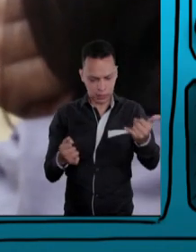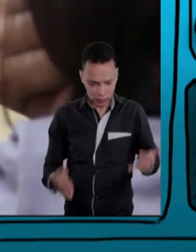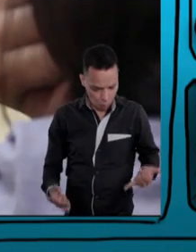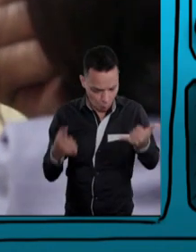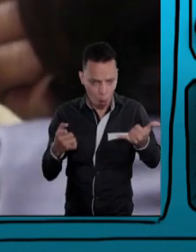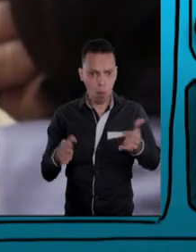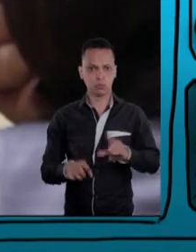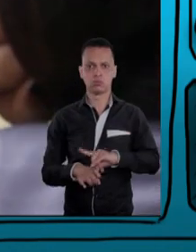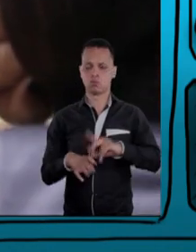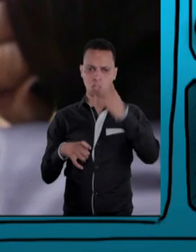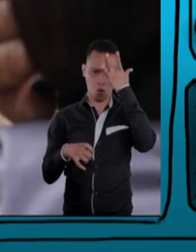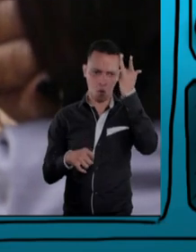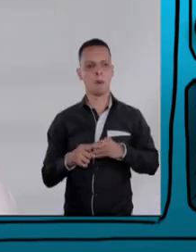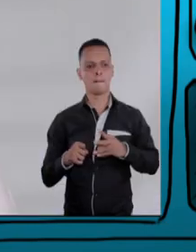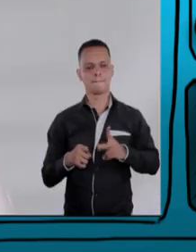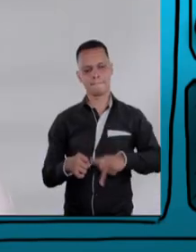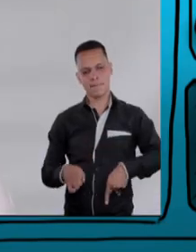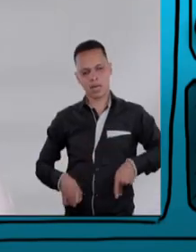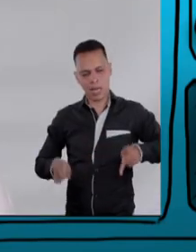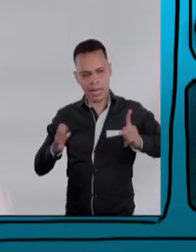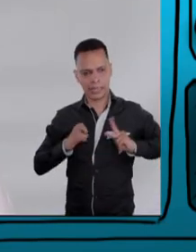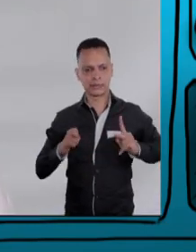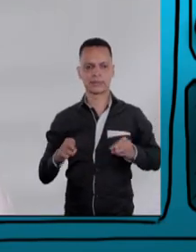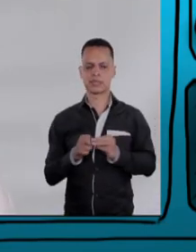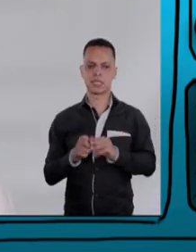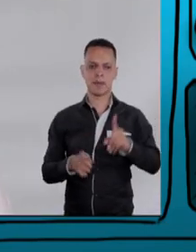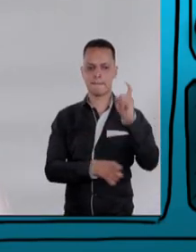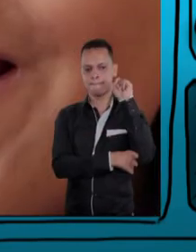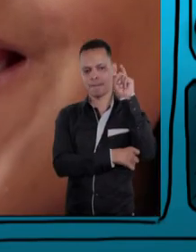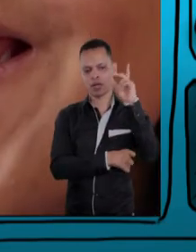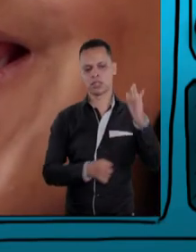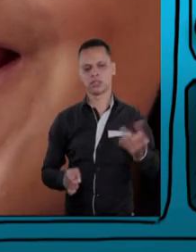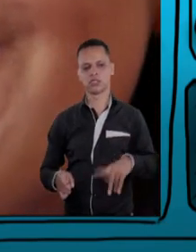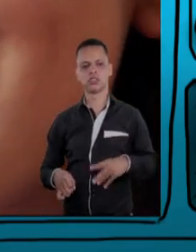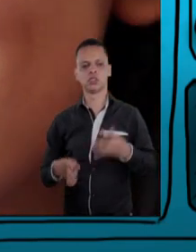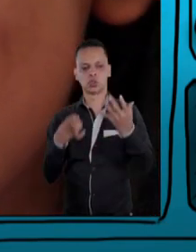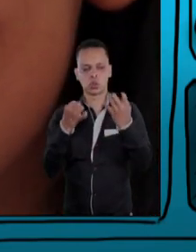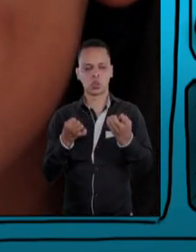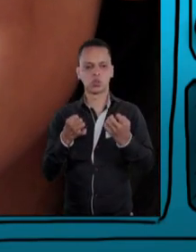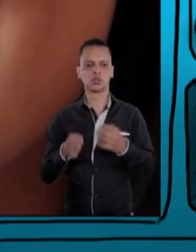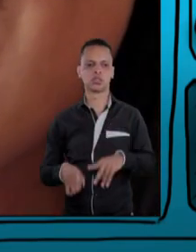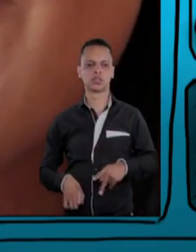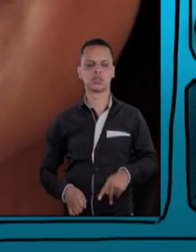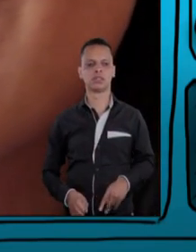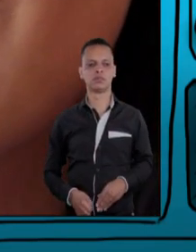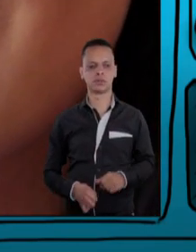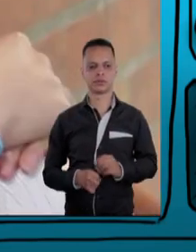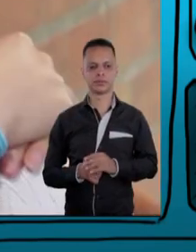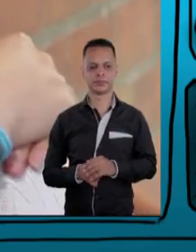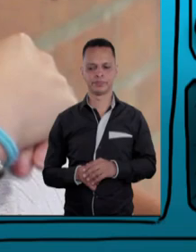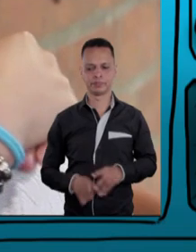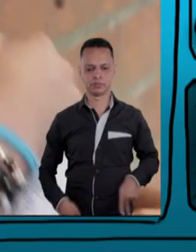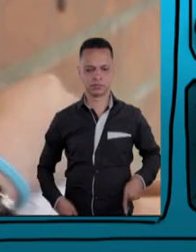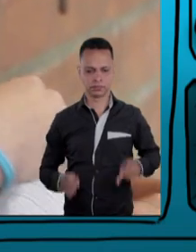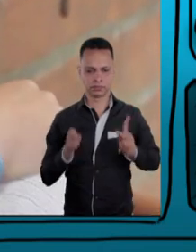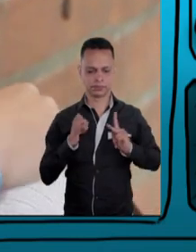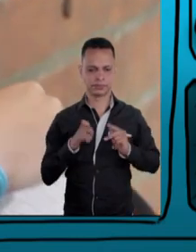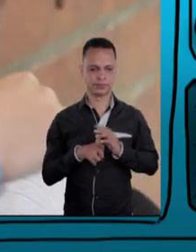un proyecto más que de vida, de un proyecto de país que todos queremos mejor.